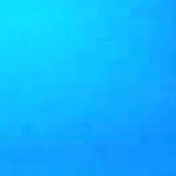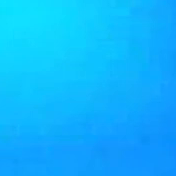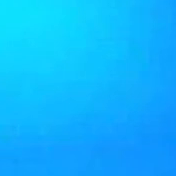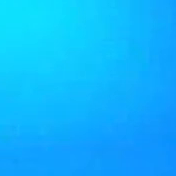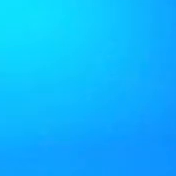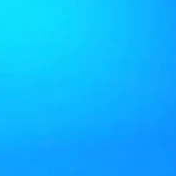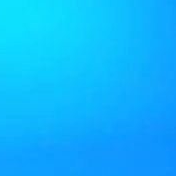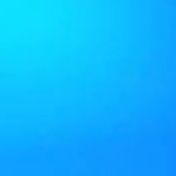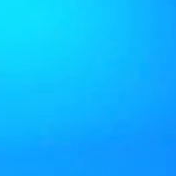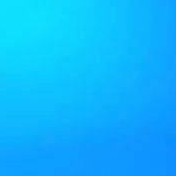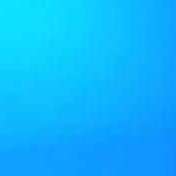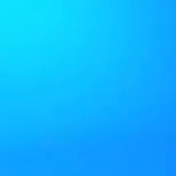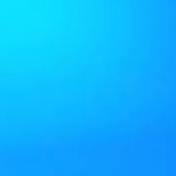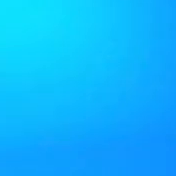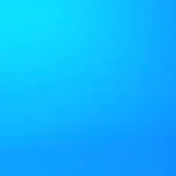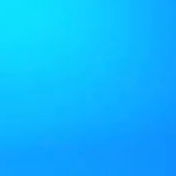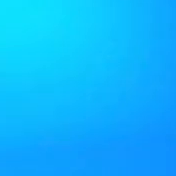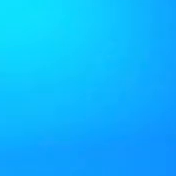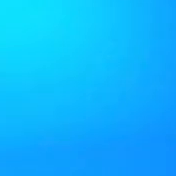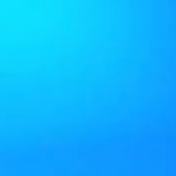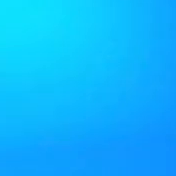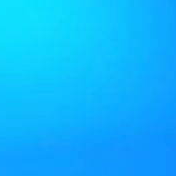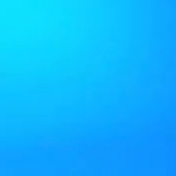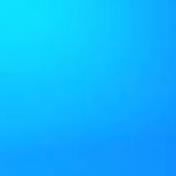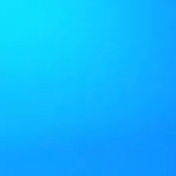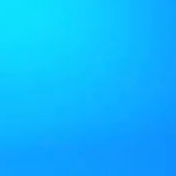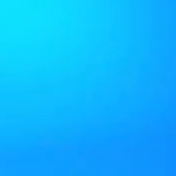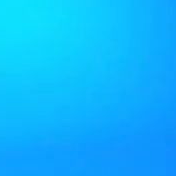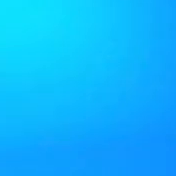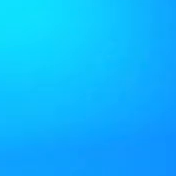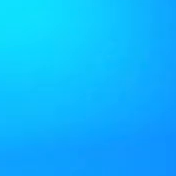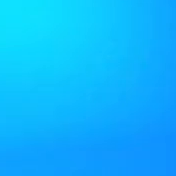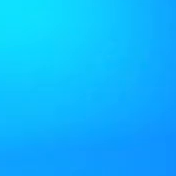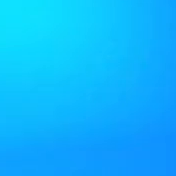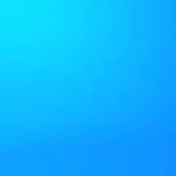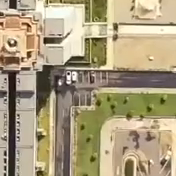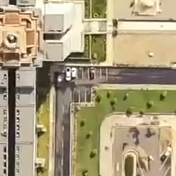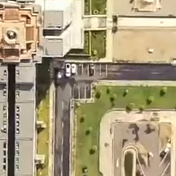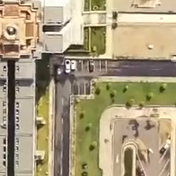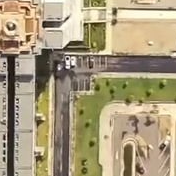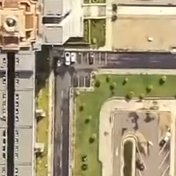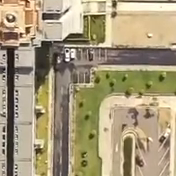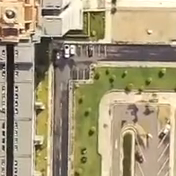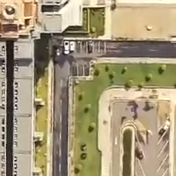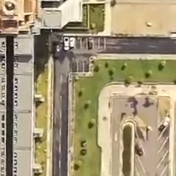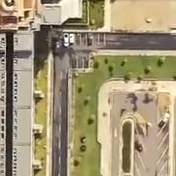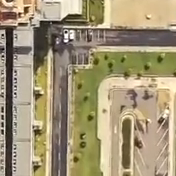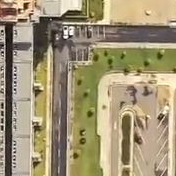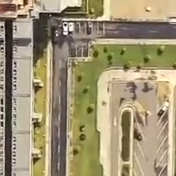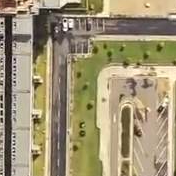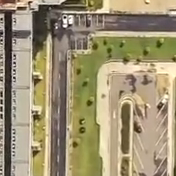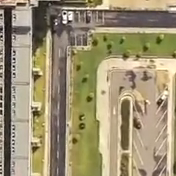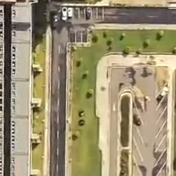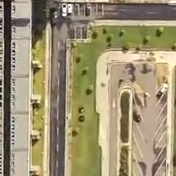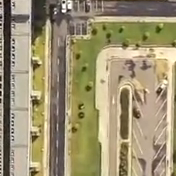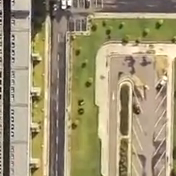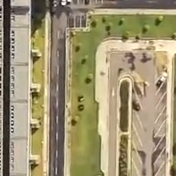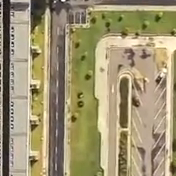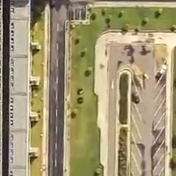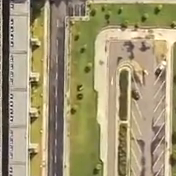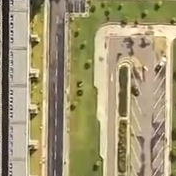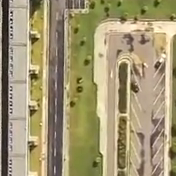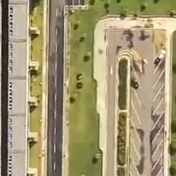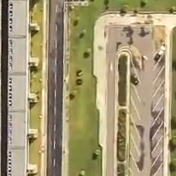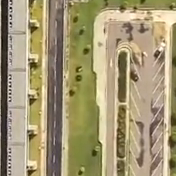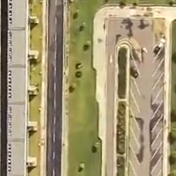Invita la Corporación Estatal de Radio y Televisión, Ser TV. La recuperación del pasado histórico es